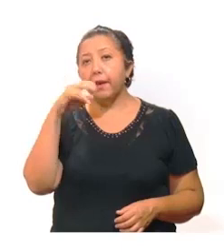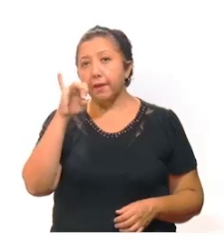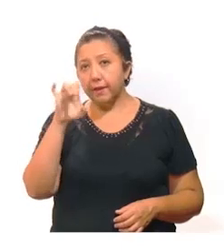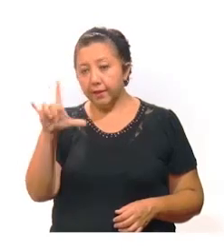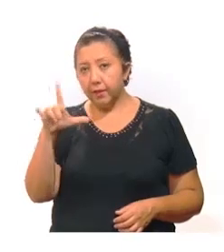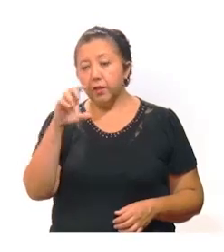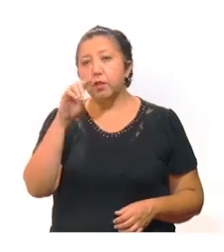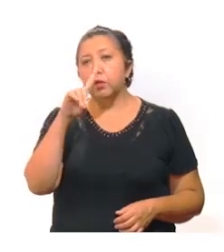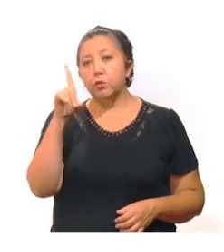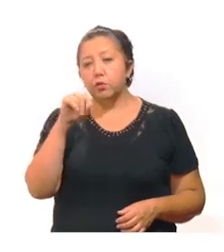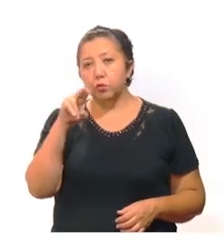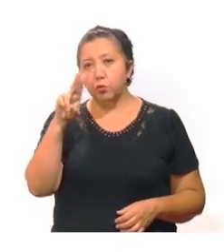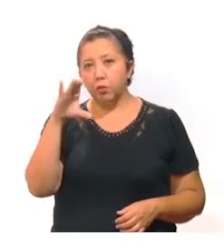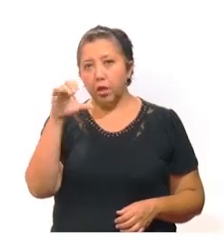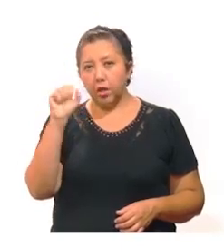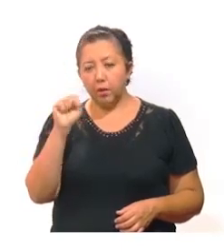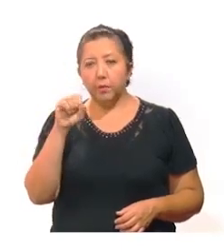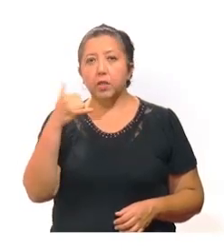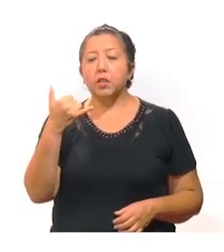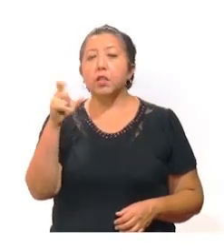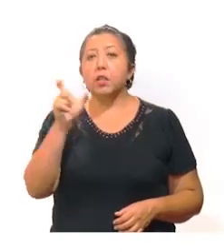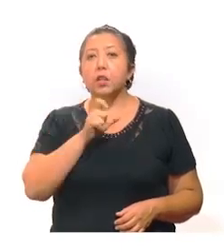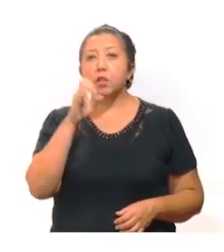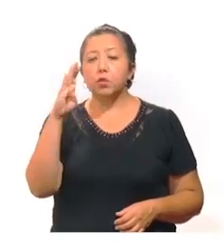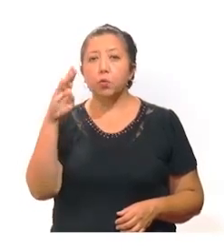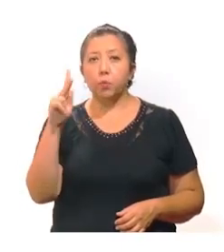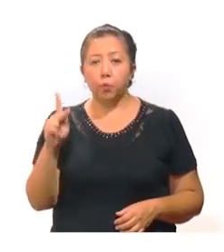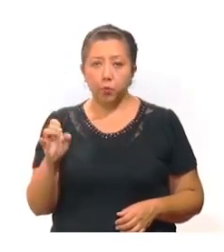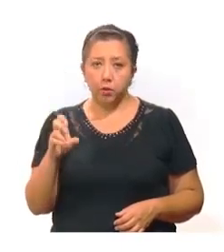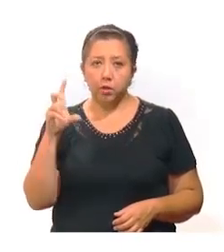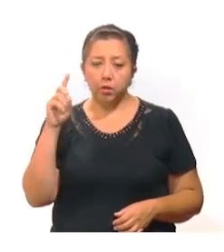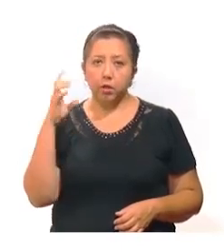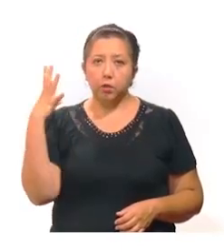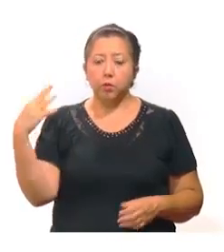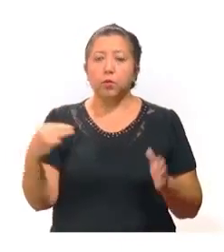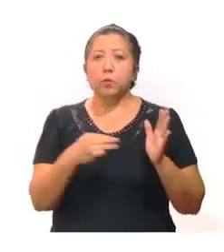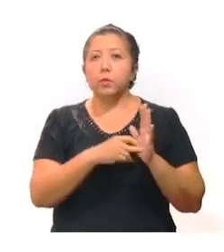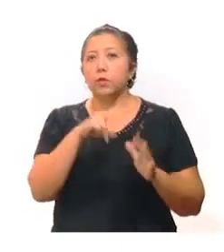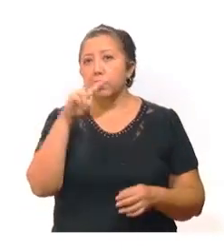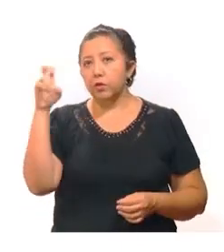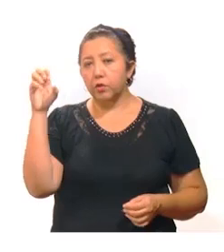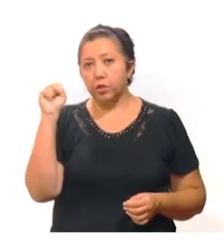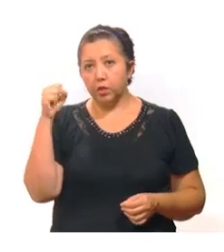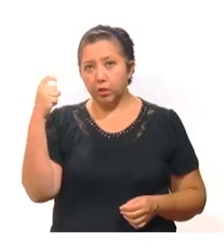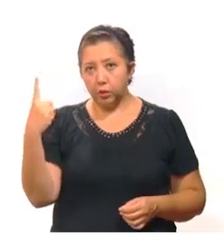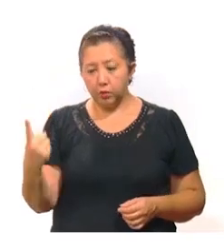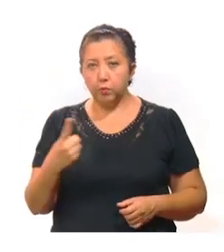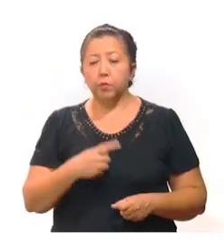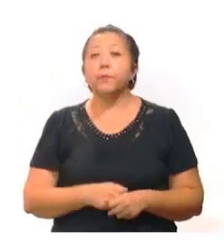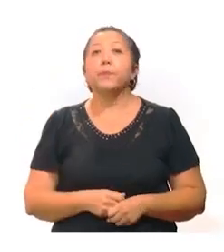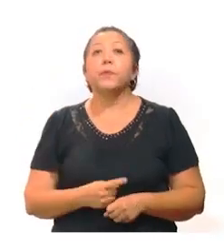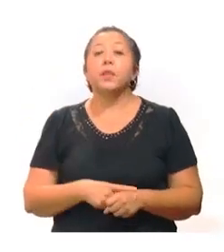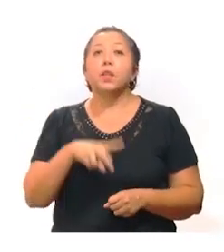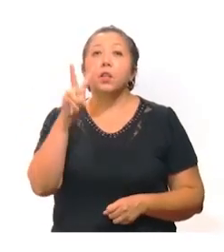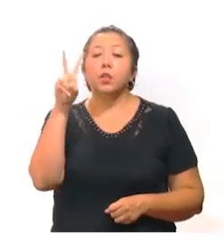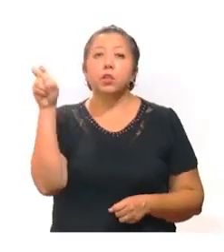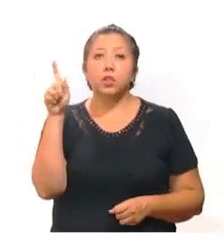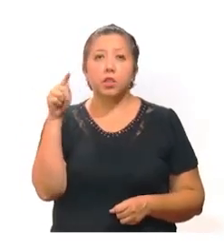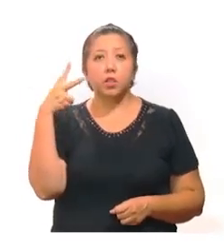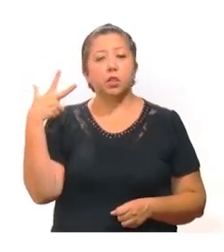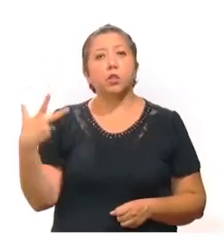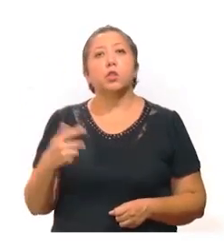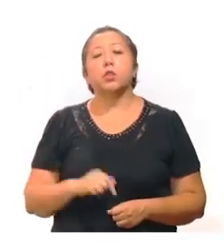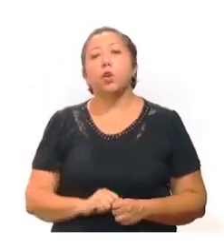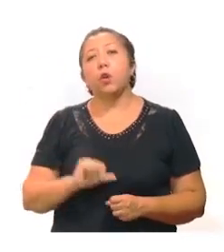Tixpehual, Tzucacab, Humán y Yaxcucul. De los 34.261 casos positivos,